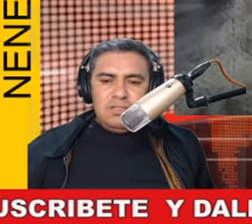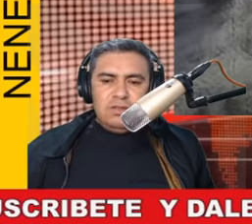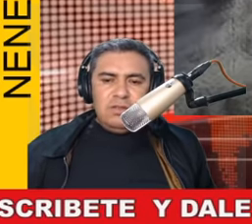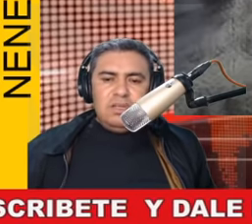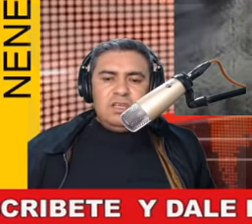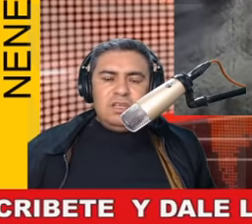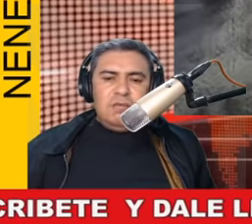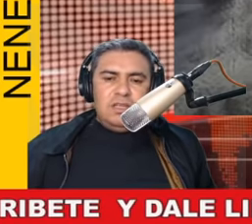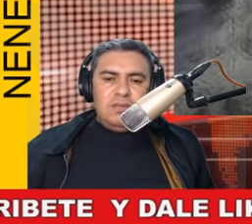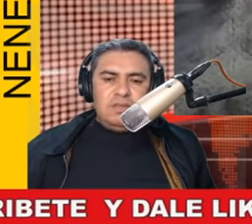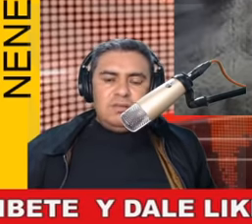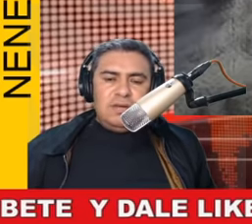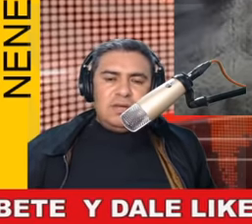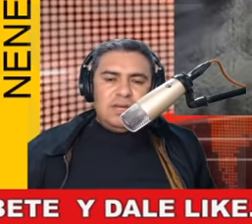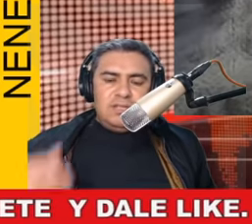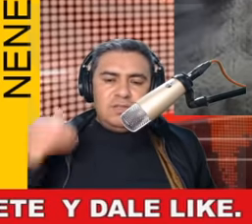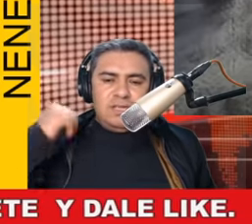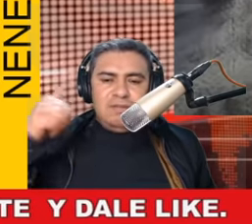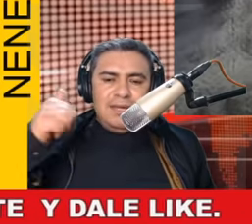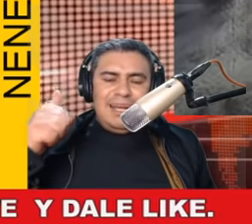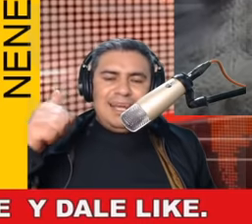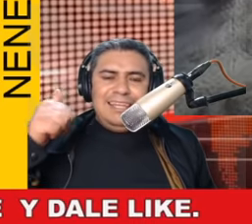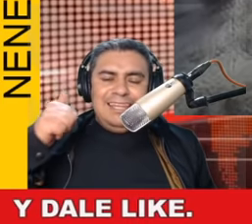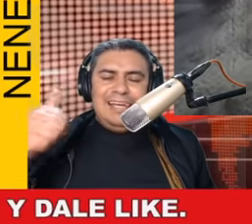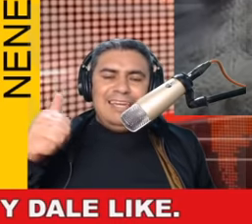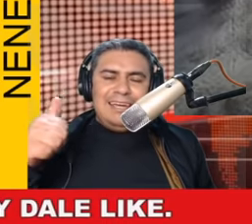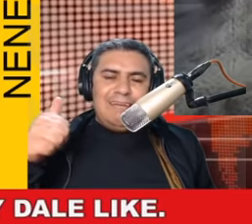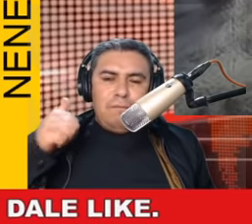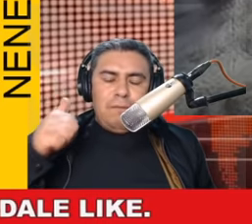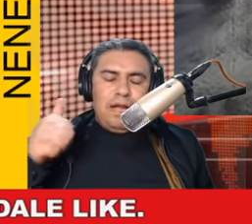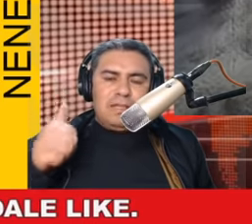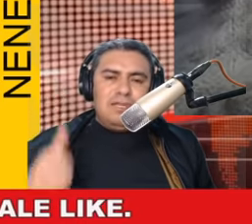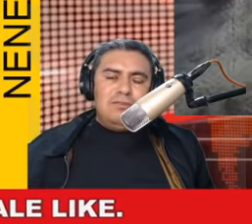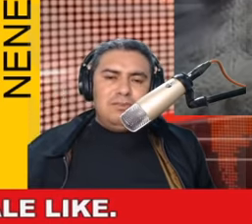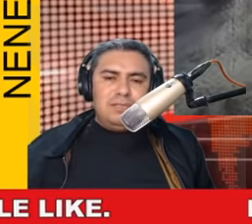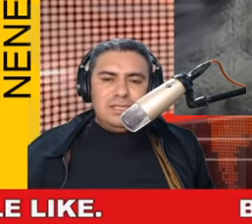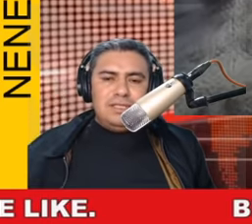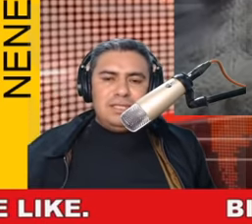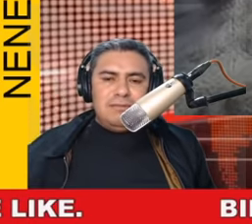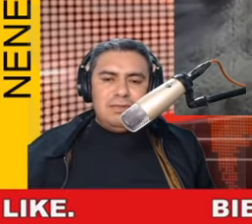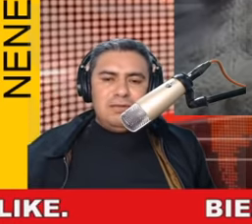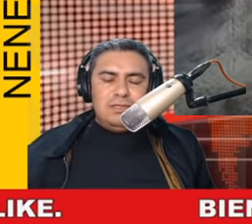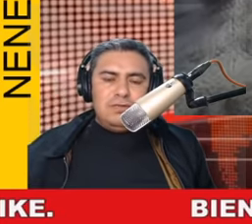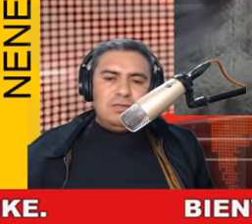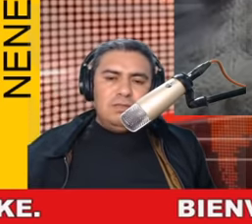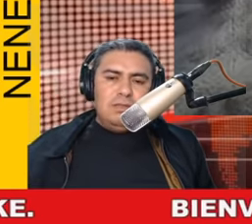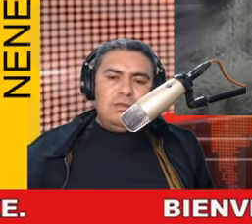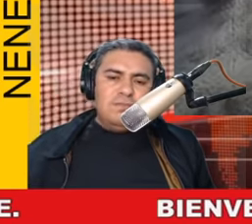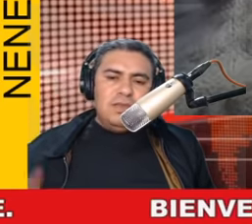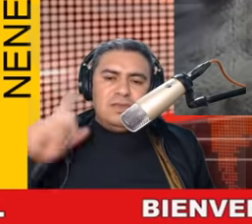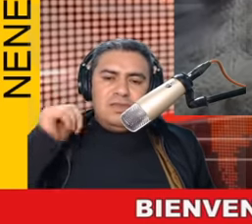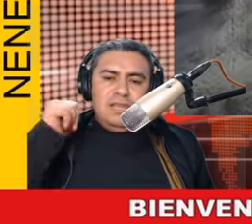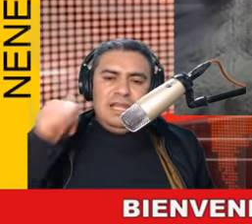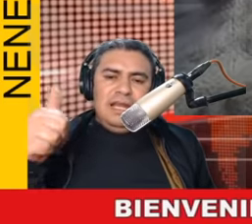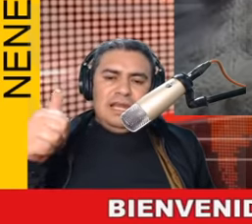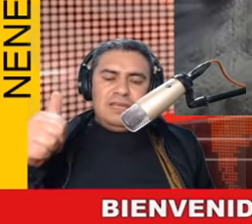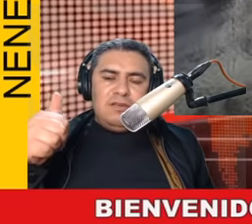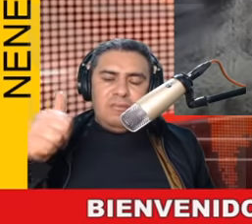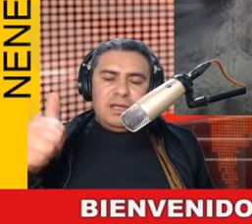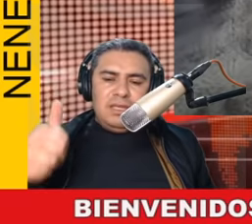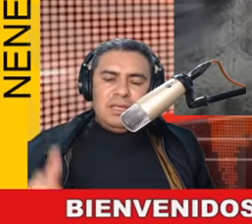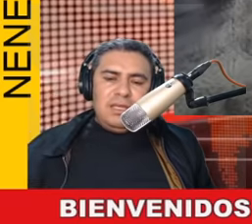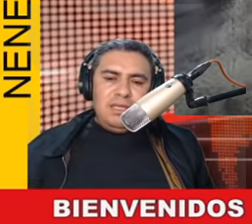la información recuerden los invito a que se suscriban a que le den like que compartan nos vemos en el siguiente vídeo si te gustó el vídeo dale